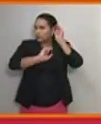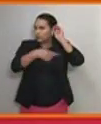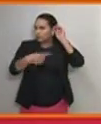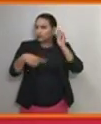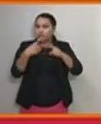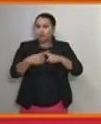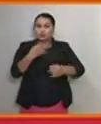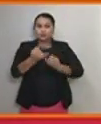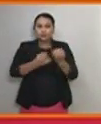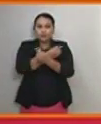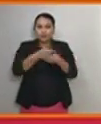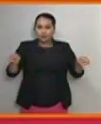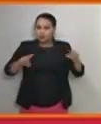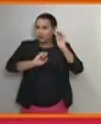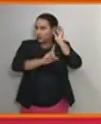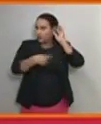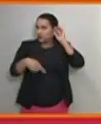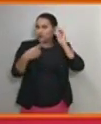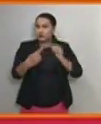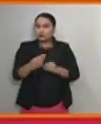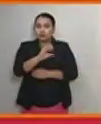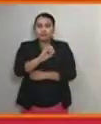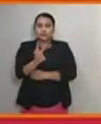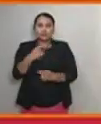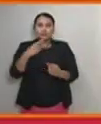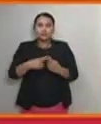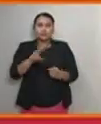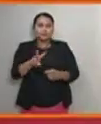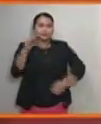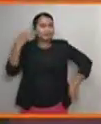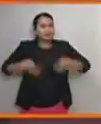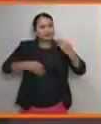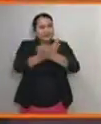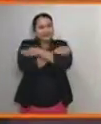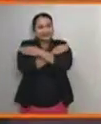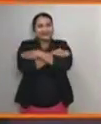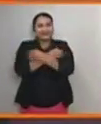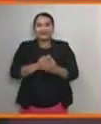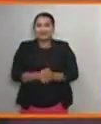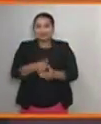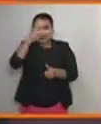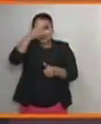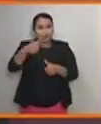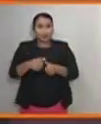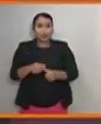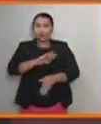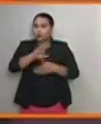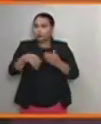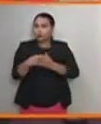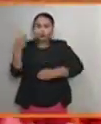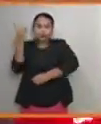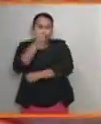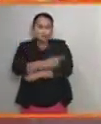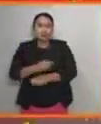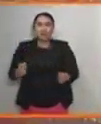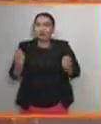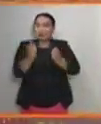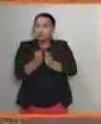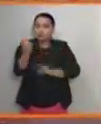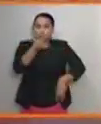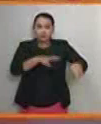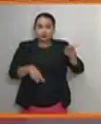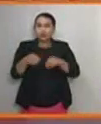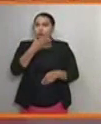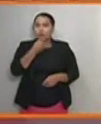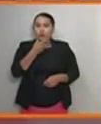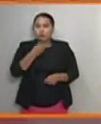es jugada gratis, para más uno es 06 más 2. Muchas felicidades. Y les recuerdo que como todos los días estoy en compañía de nuestro auditor,